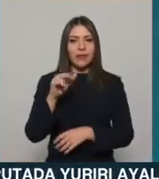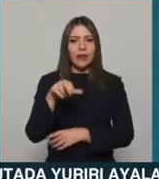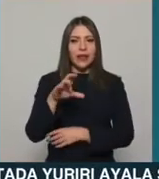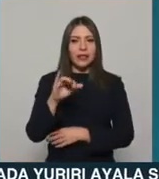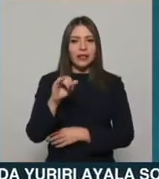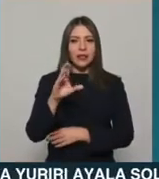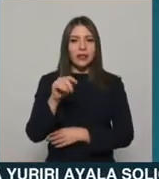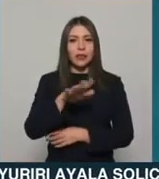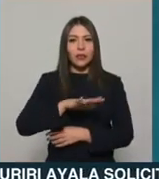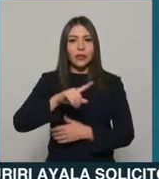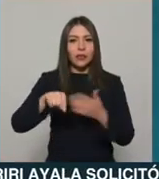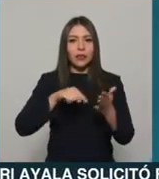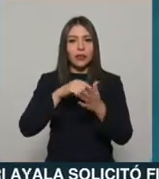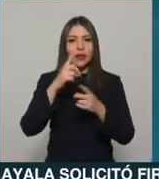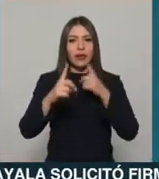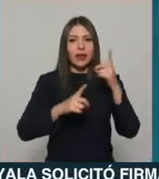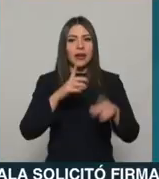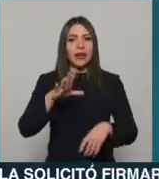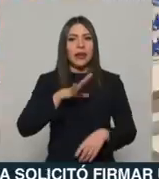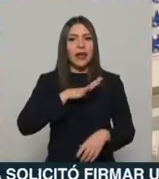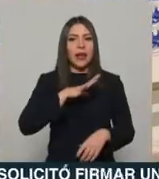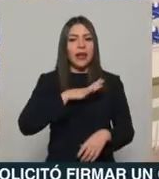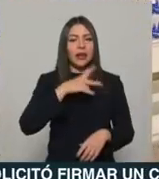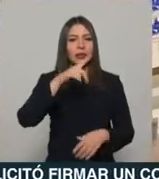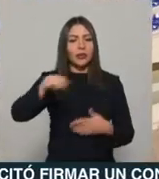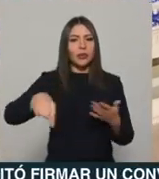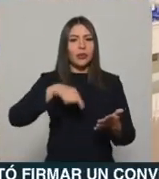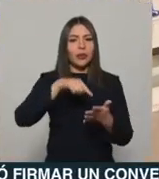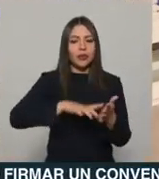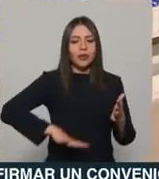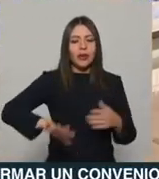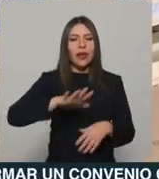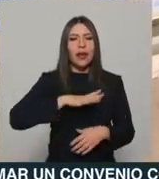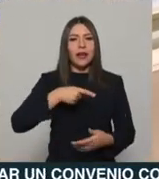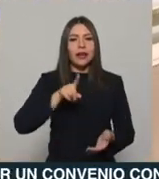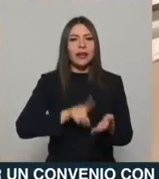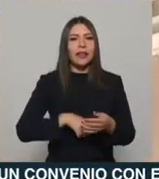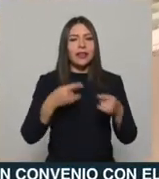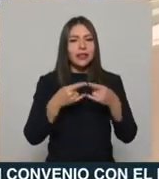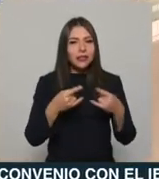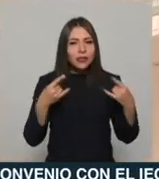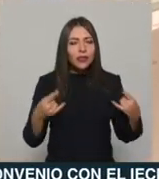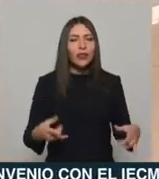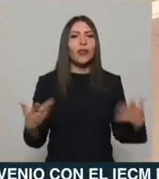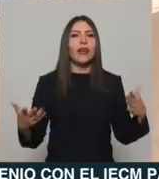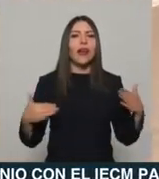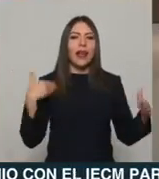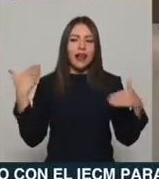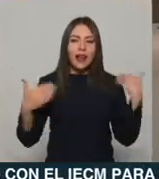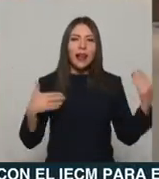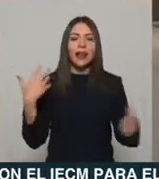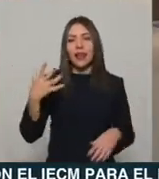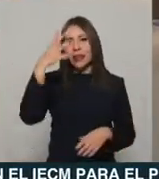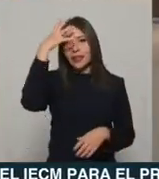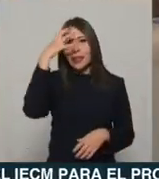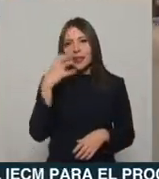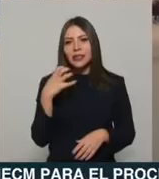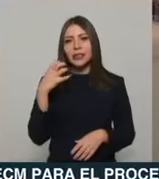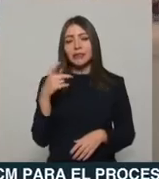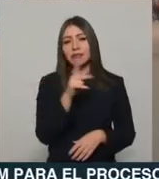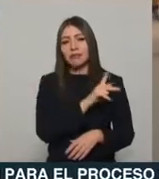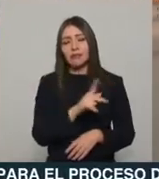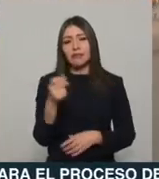espacio deportivo que guarda en cada uno de sus rincones historias, momentos de alegrías, tristeza, donde